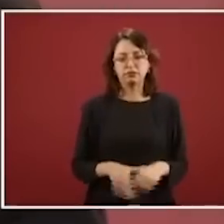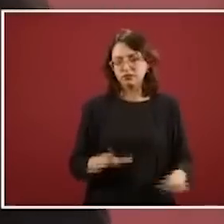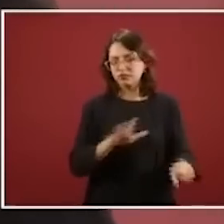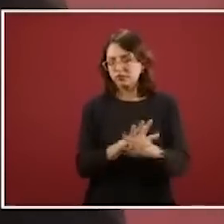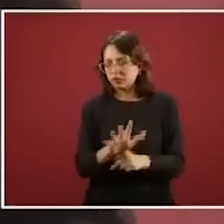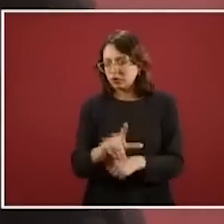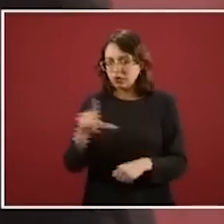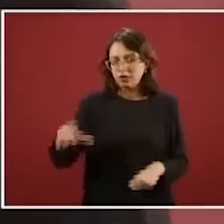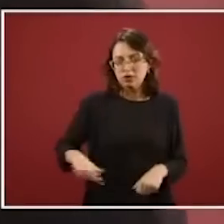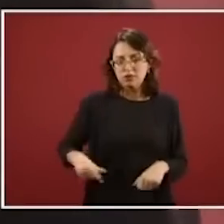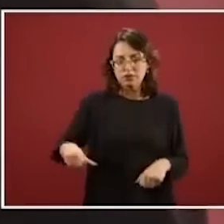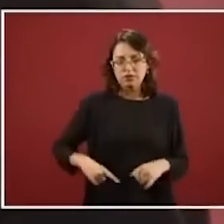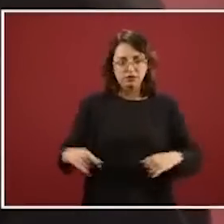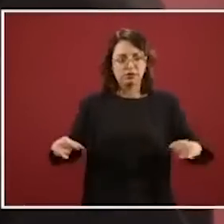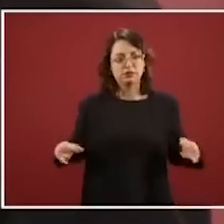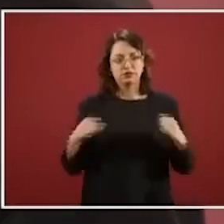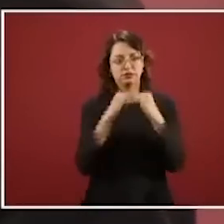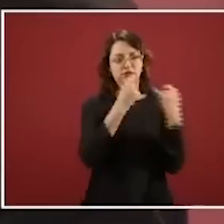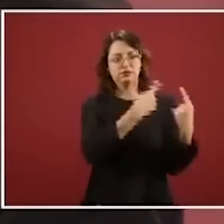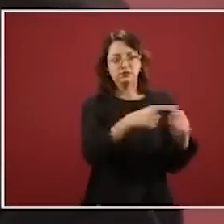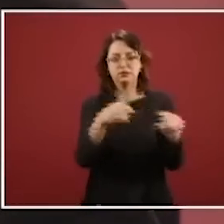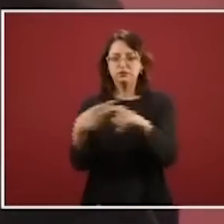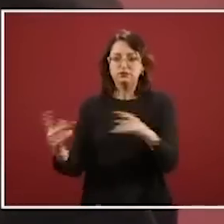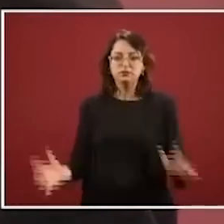del gobierno o dependencias van a participar?